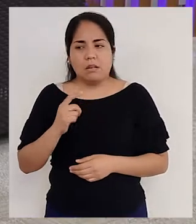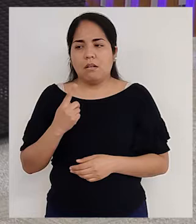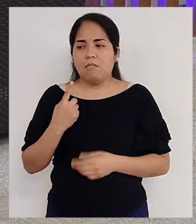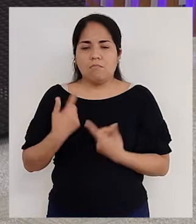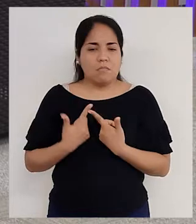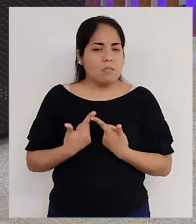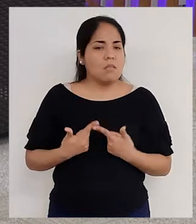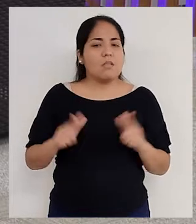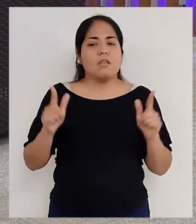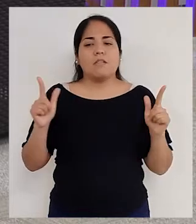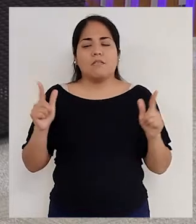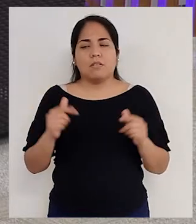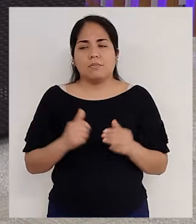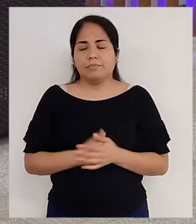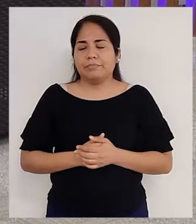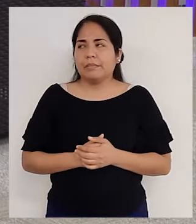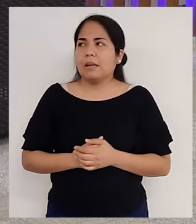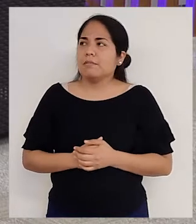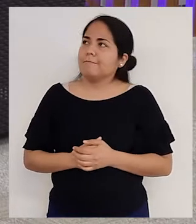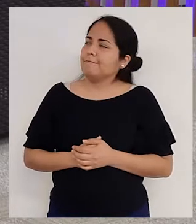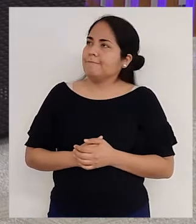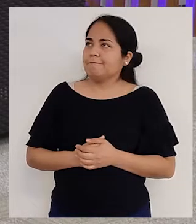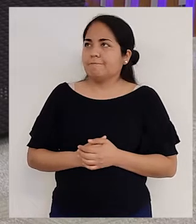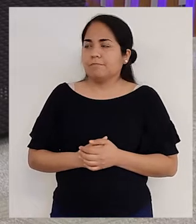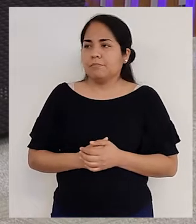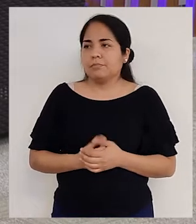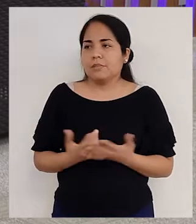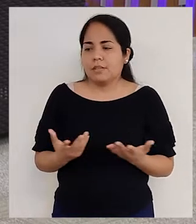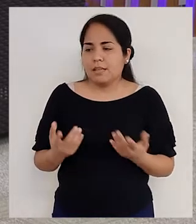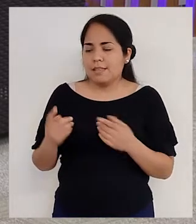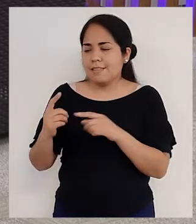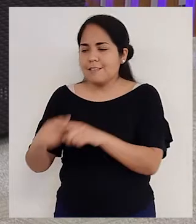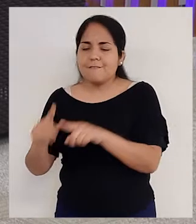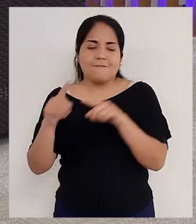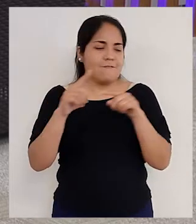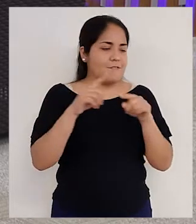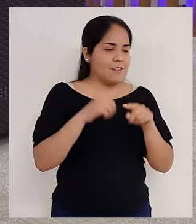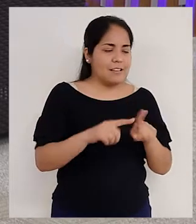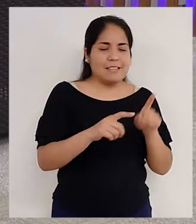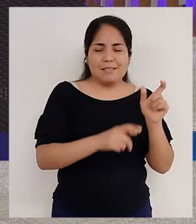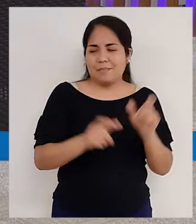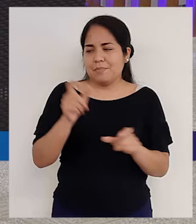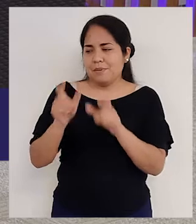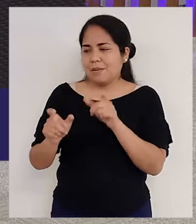necesitan para poder transitar, sobre todo? Bueno, es que son dos realidades diferentes, ¿no? En términos de